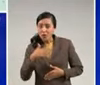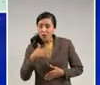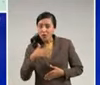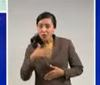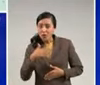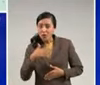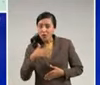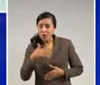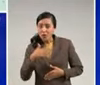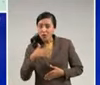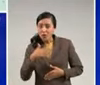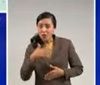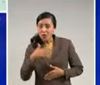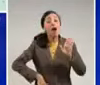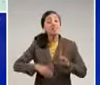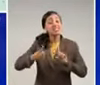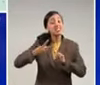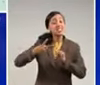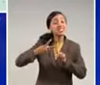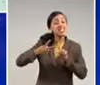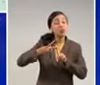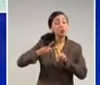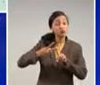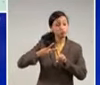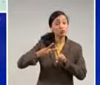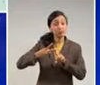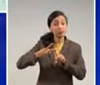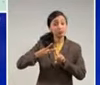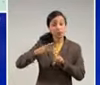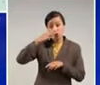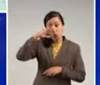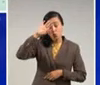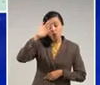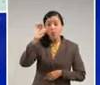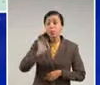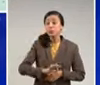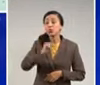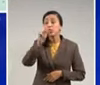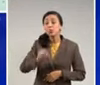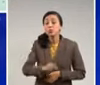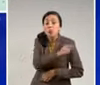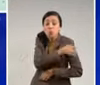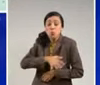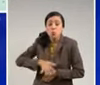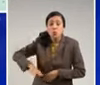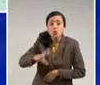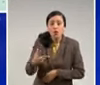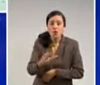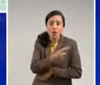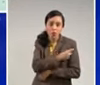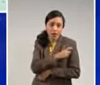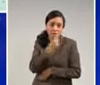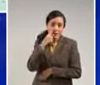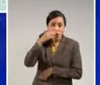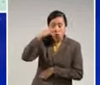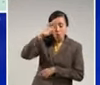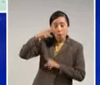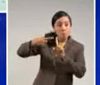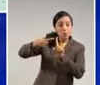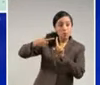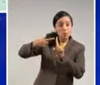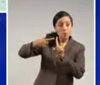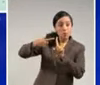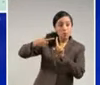lugar y en ocasiones en el segundo lugar de porciento de población vacunada